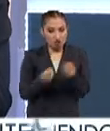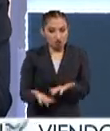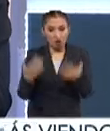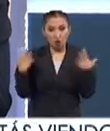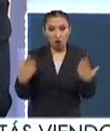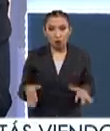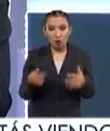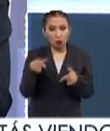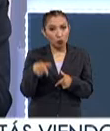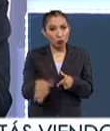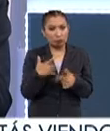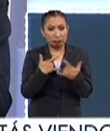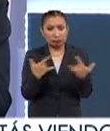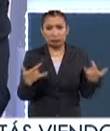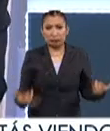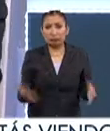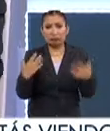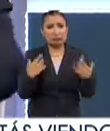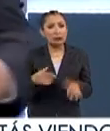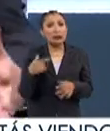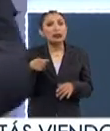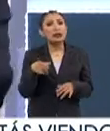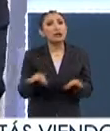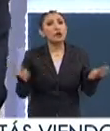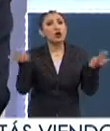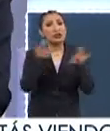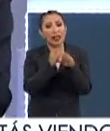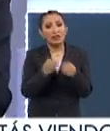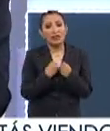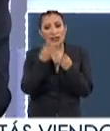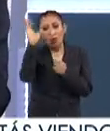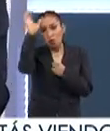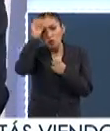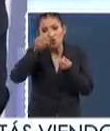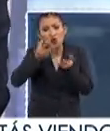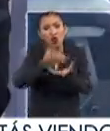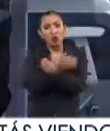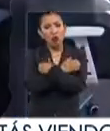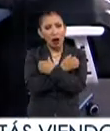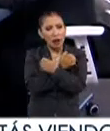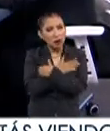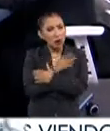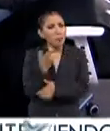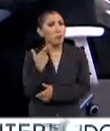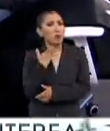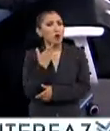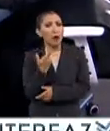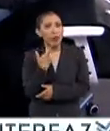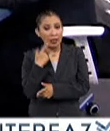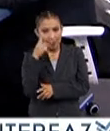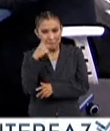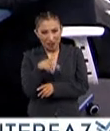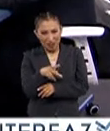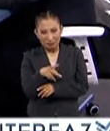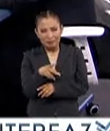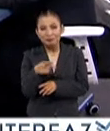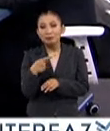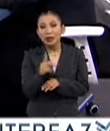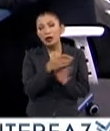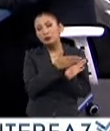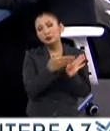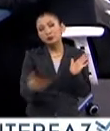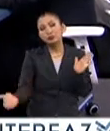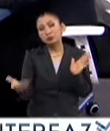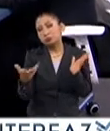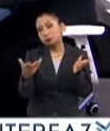aportación trascendente a la vida cultural, educativa, política del país, pero a final